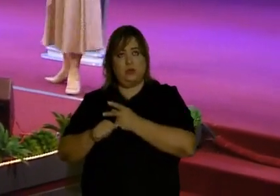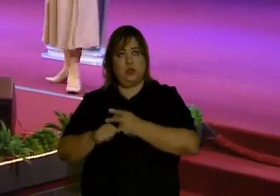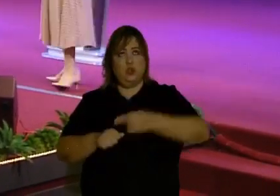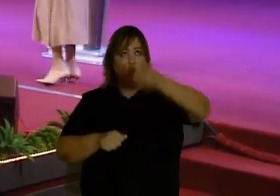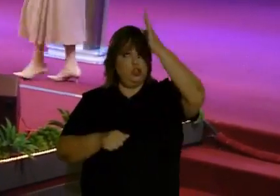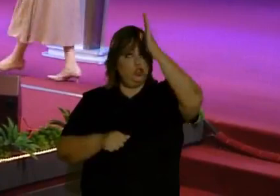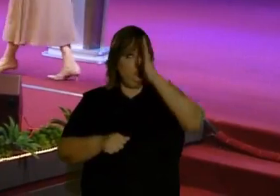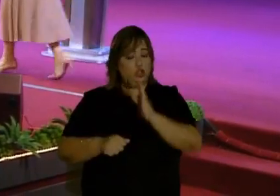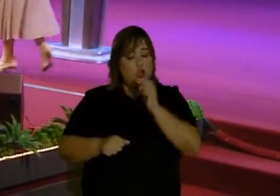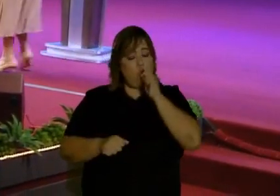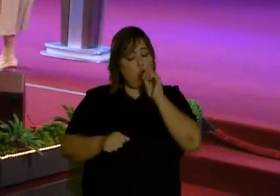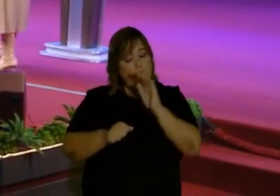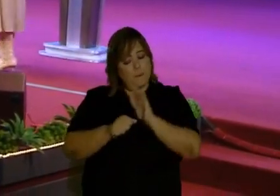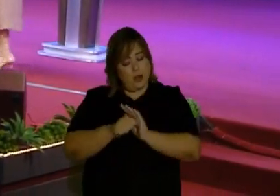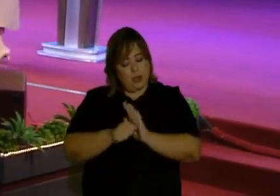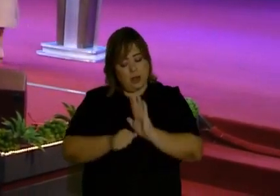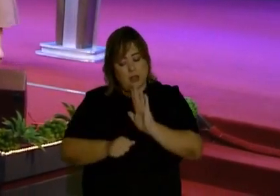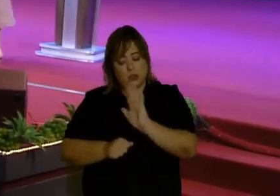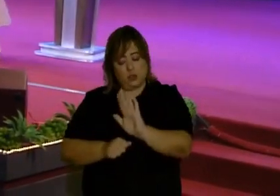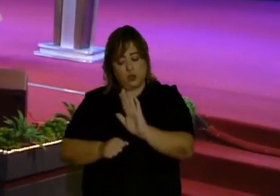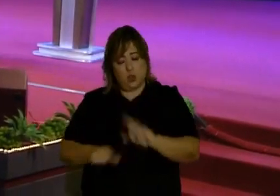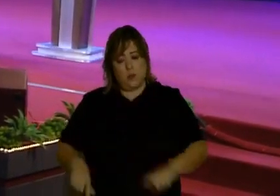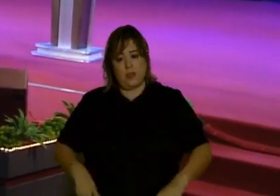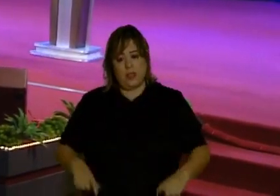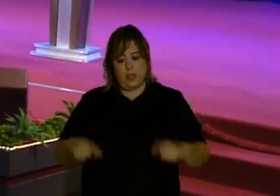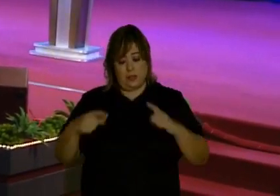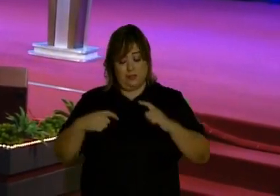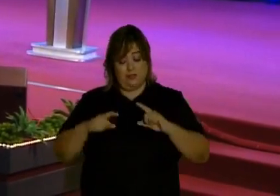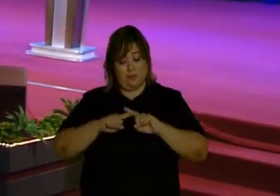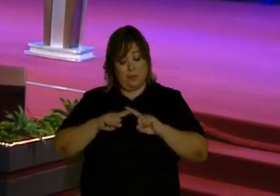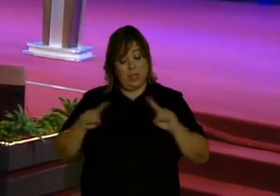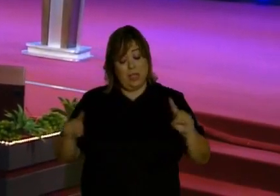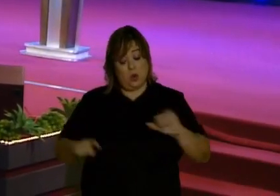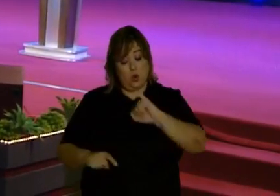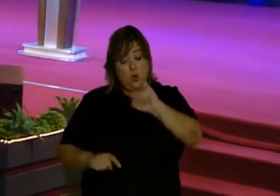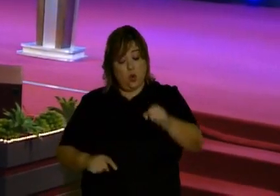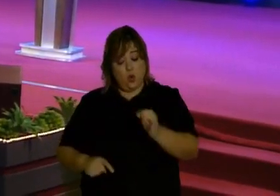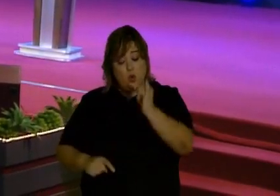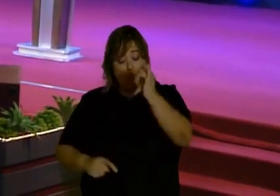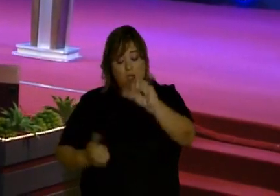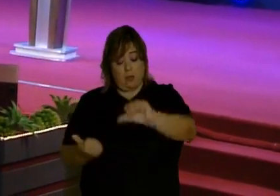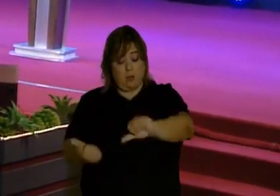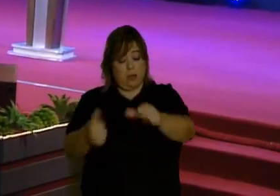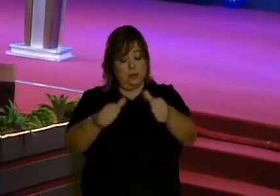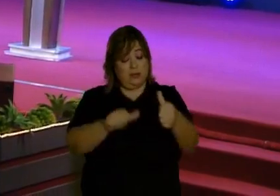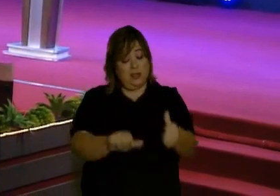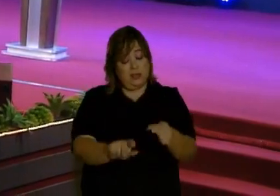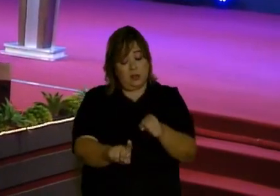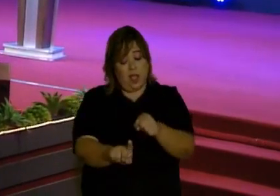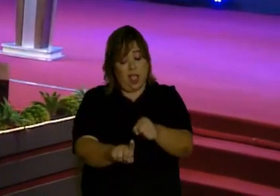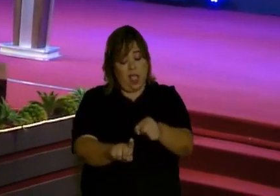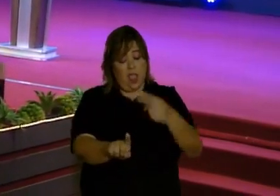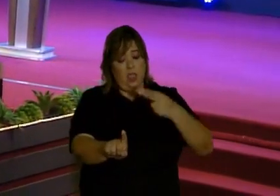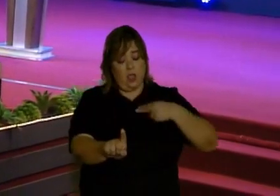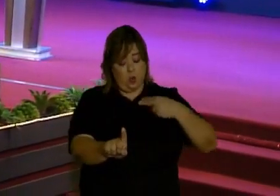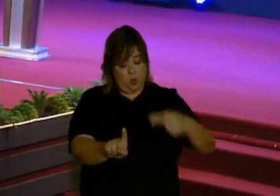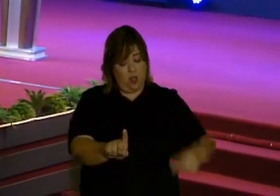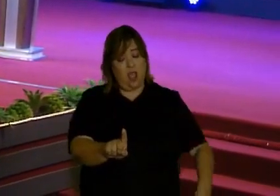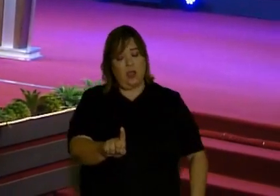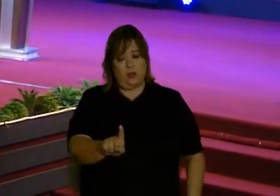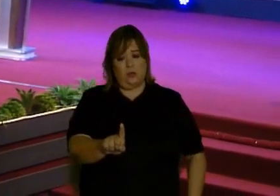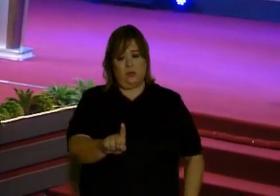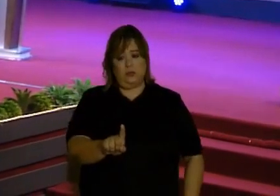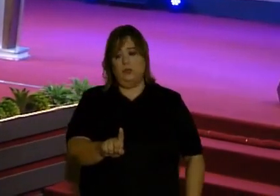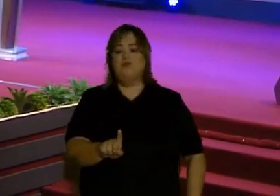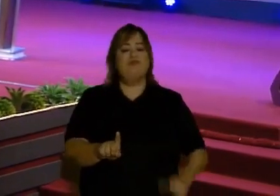tu vida. Juan, aquí vemos la humanidad de Juan. Esto no se esconde, eso está ahí para que lo veamos. No